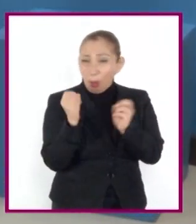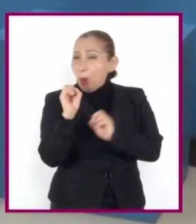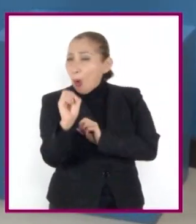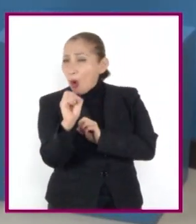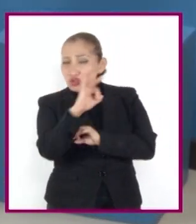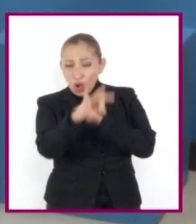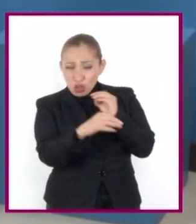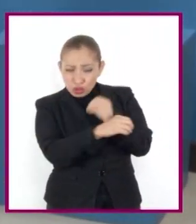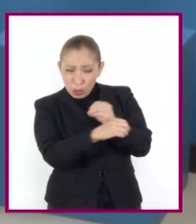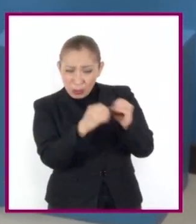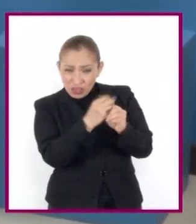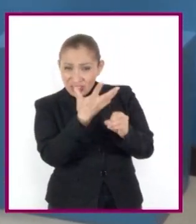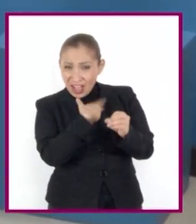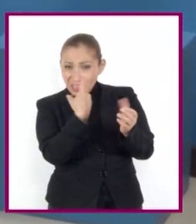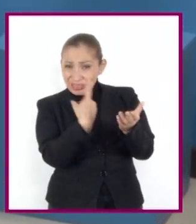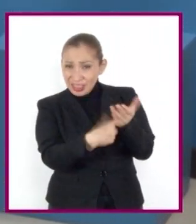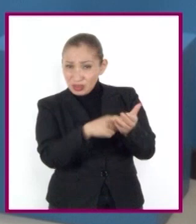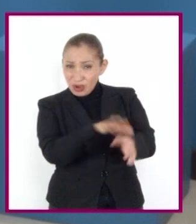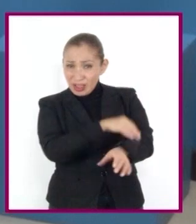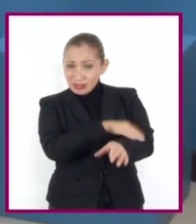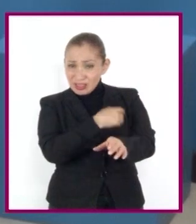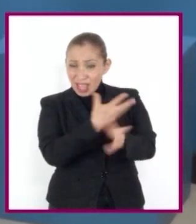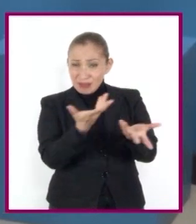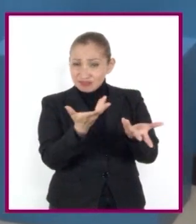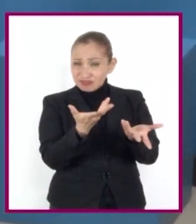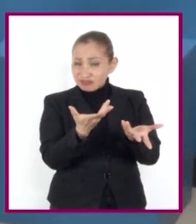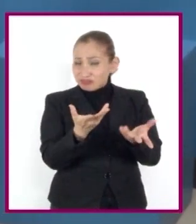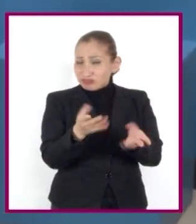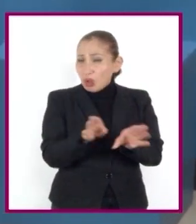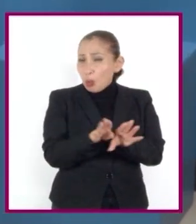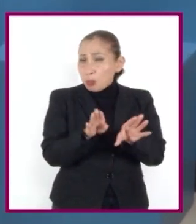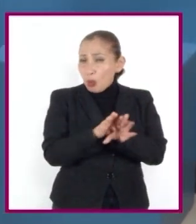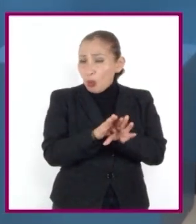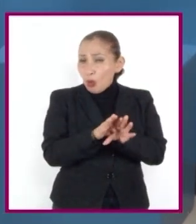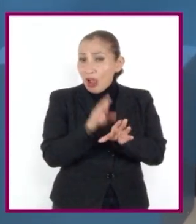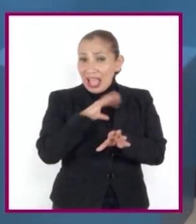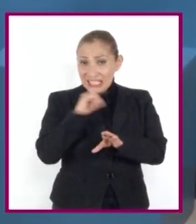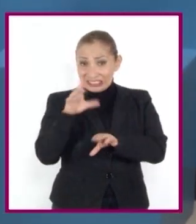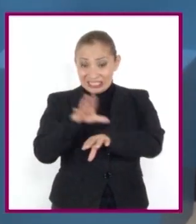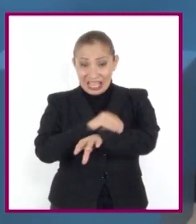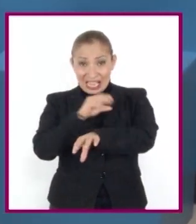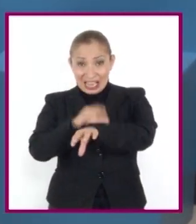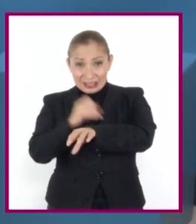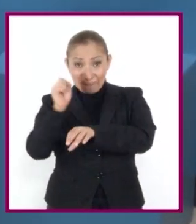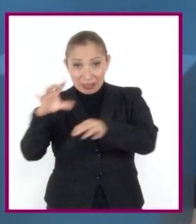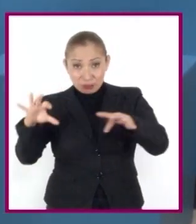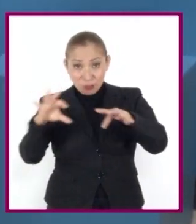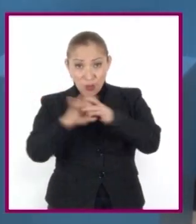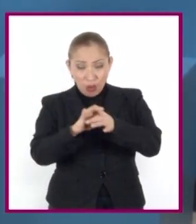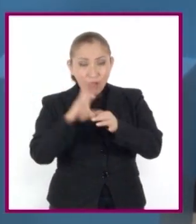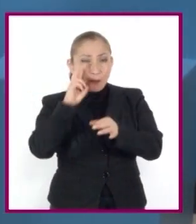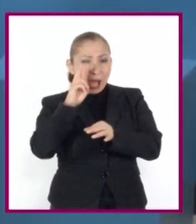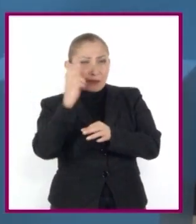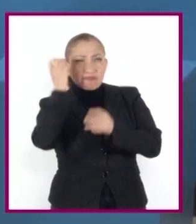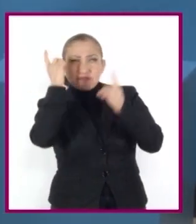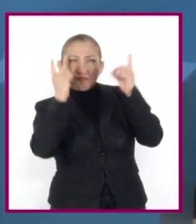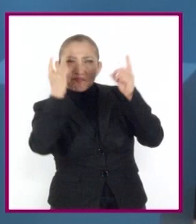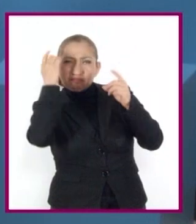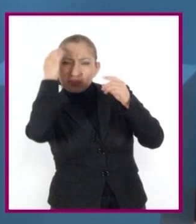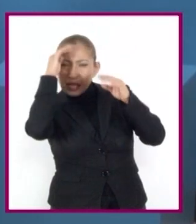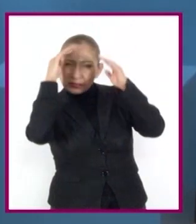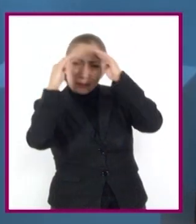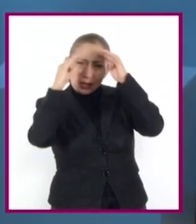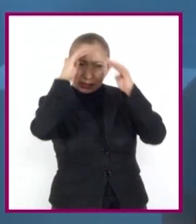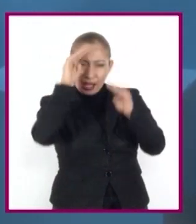los cuerpos tienen cargas eléctricas? ¿Tendrá algo que ver con la energía? Les invitamos a hacerse estas y más